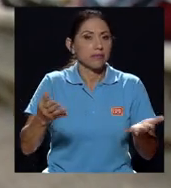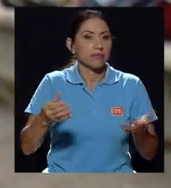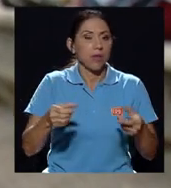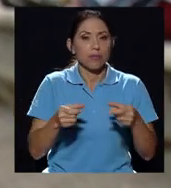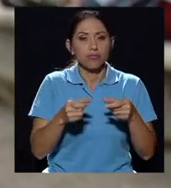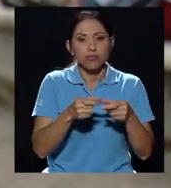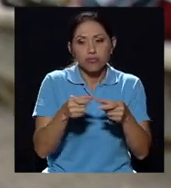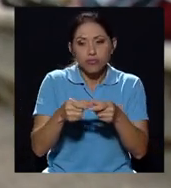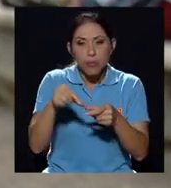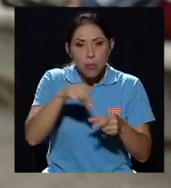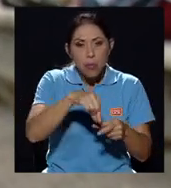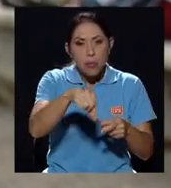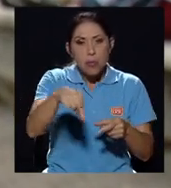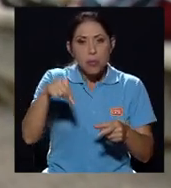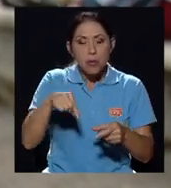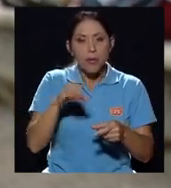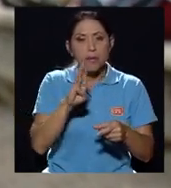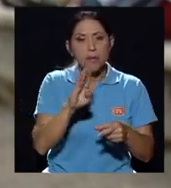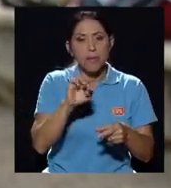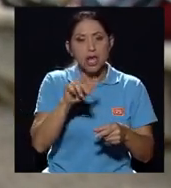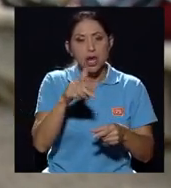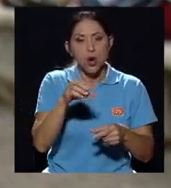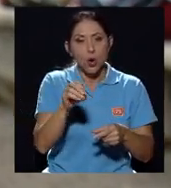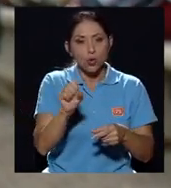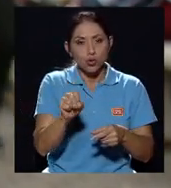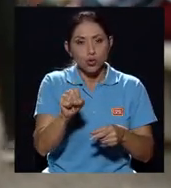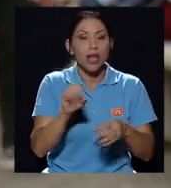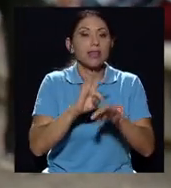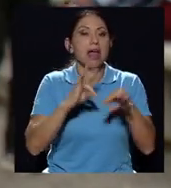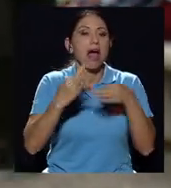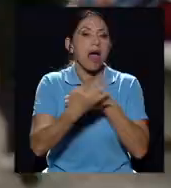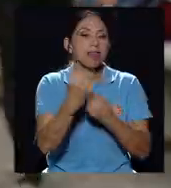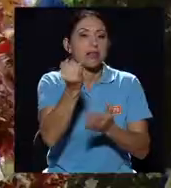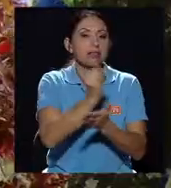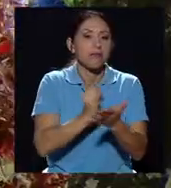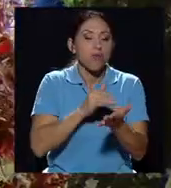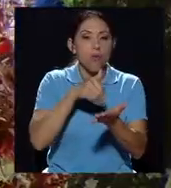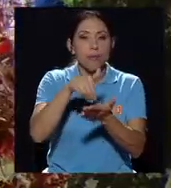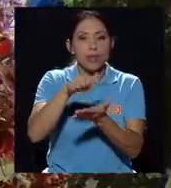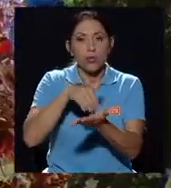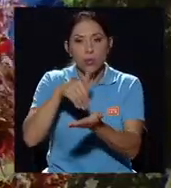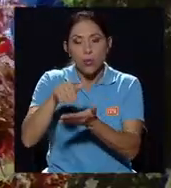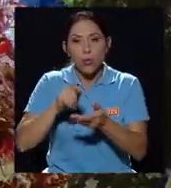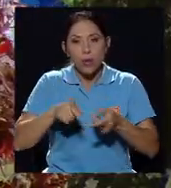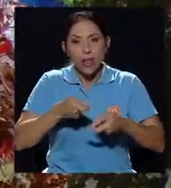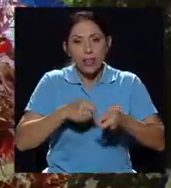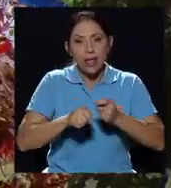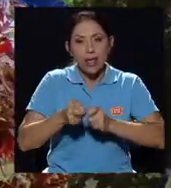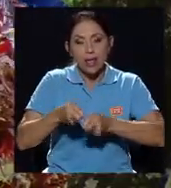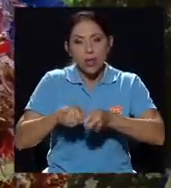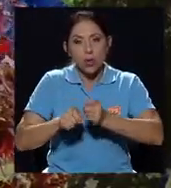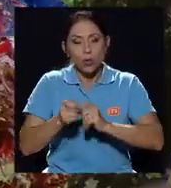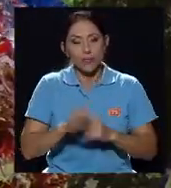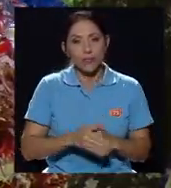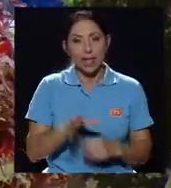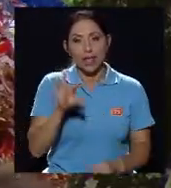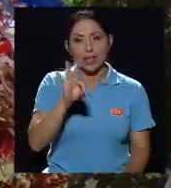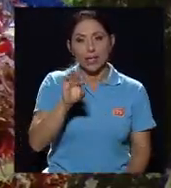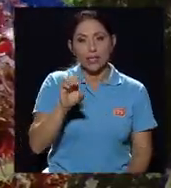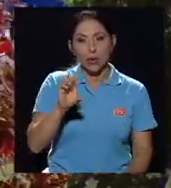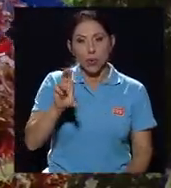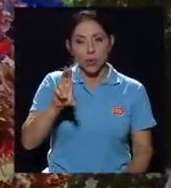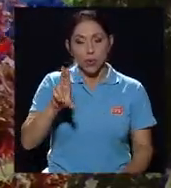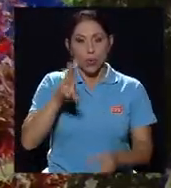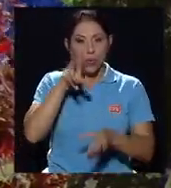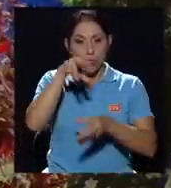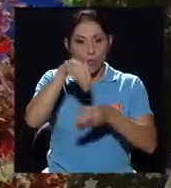bingos y todo lo que es talleres como de dibujo, pintura y tejido. El TCU forma parte